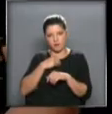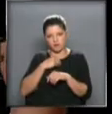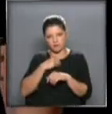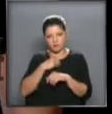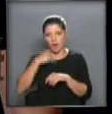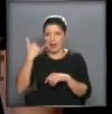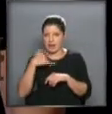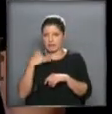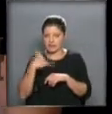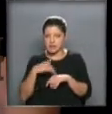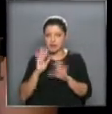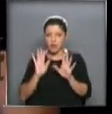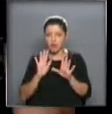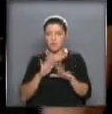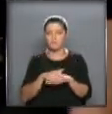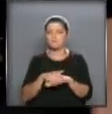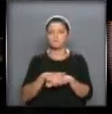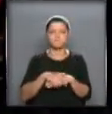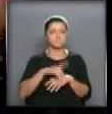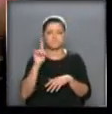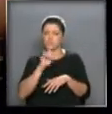preferido argentino?